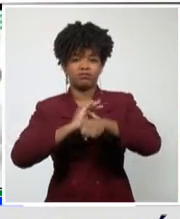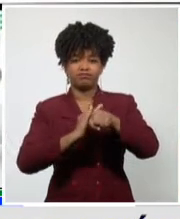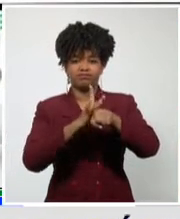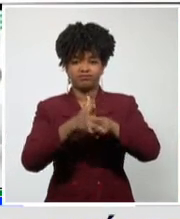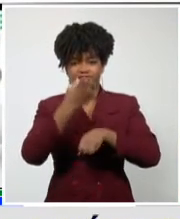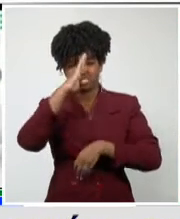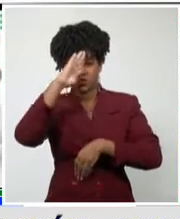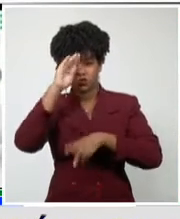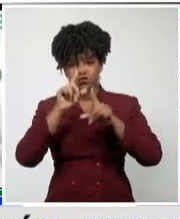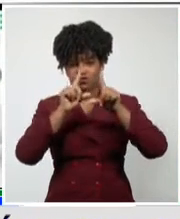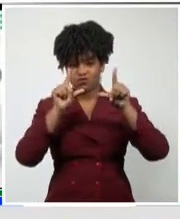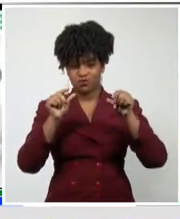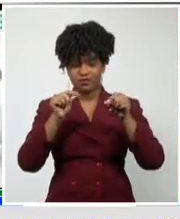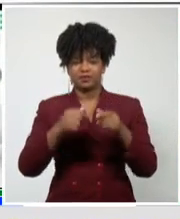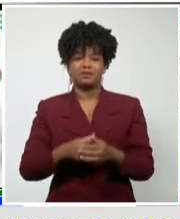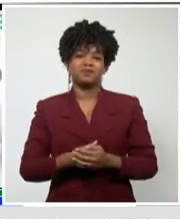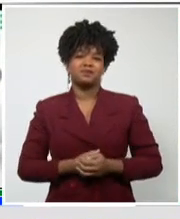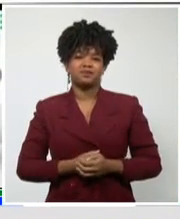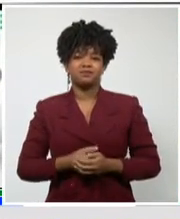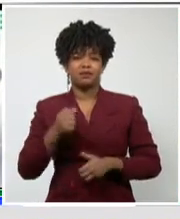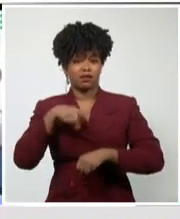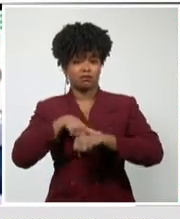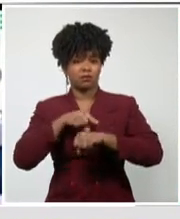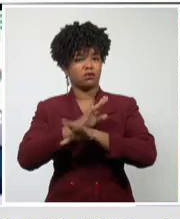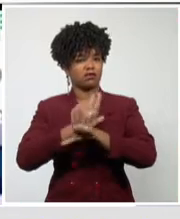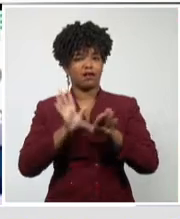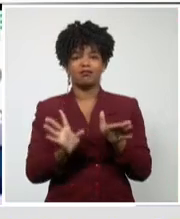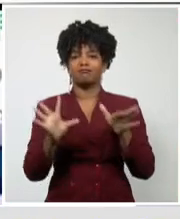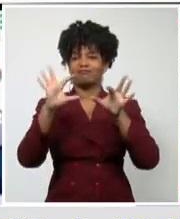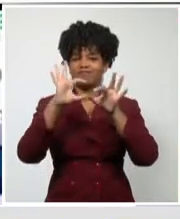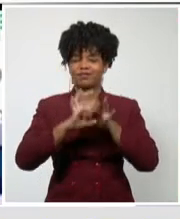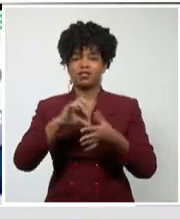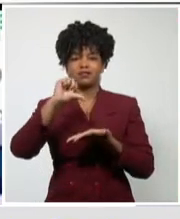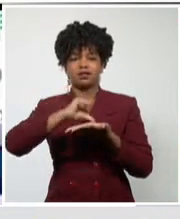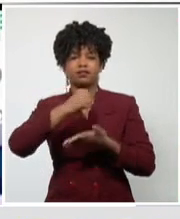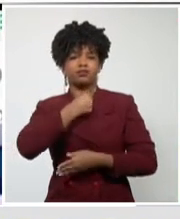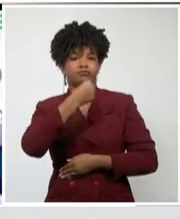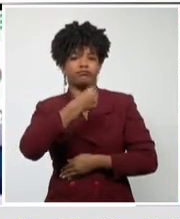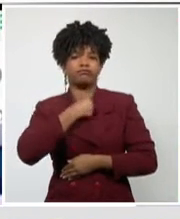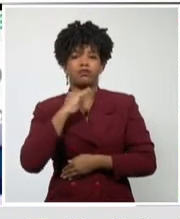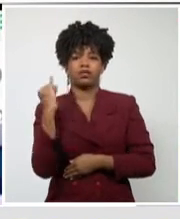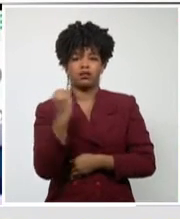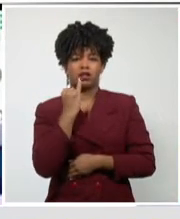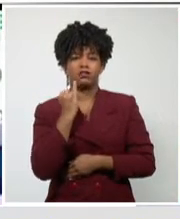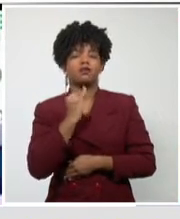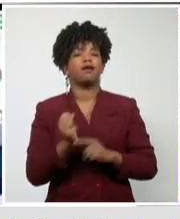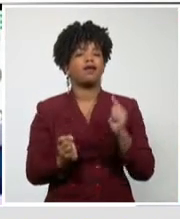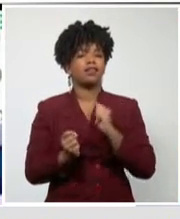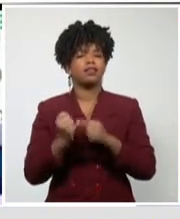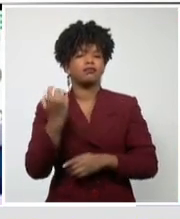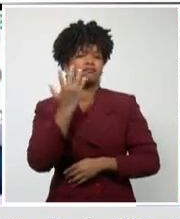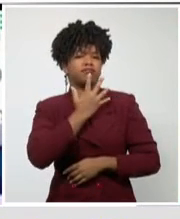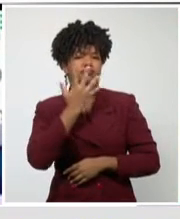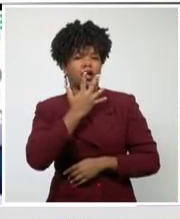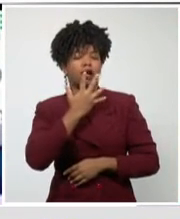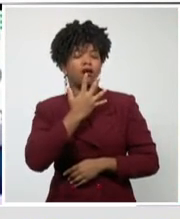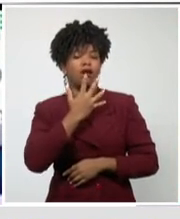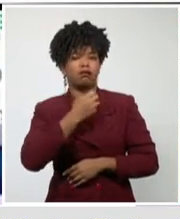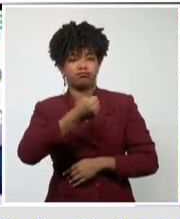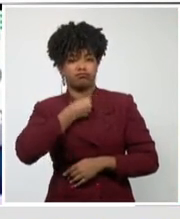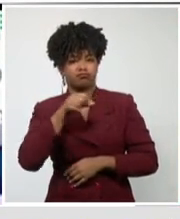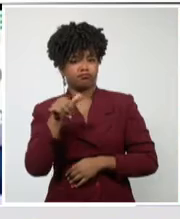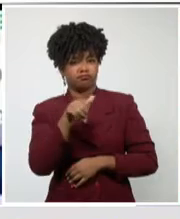de la COVID-19. En este minuto establecemos contacto con el Centro de Prensa Internacional. Allí se encuentra nuestro moderador Héctor Ahmed Velázquez junto